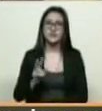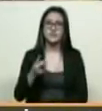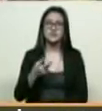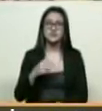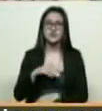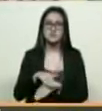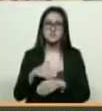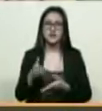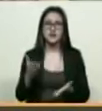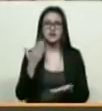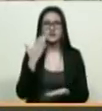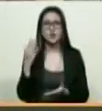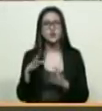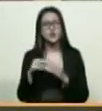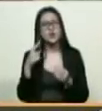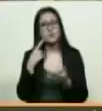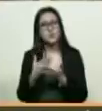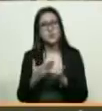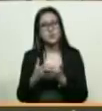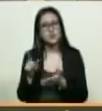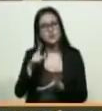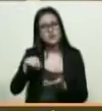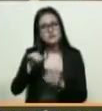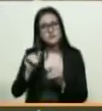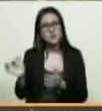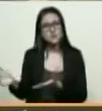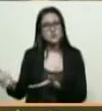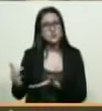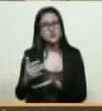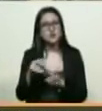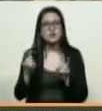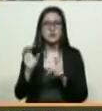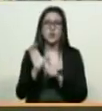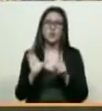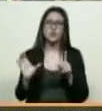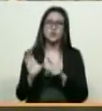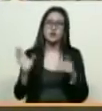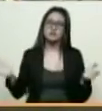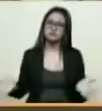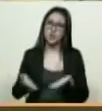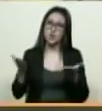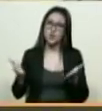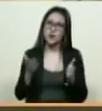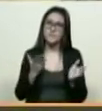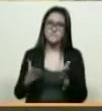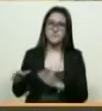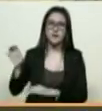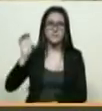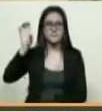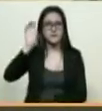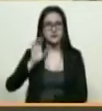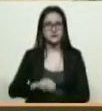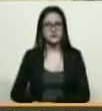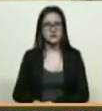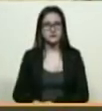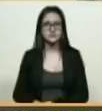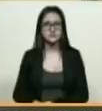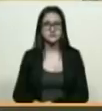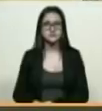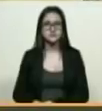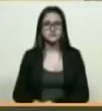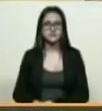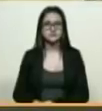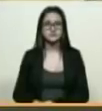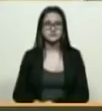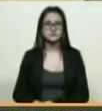ofreciera un balance de todas esas propuestas que han recogido ustedes desde la parte cultural para impulsarlo en el plan de la patria. Sí,